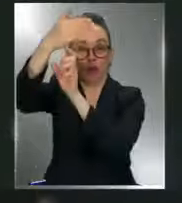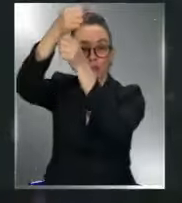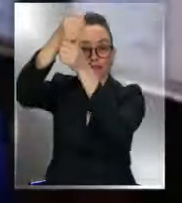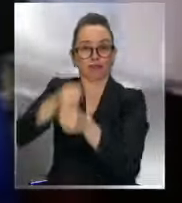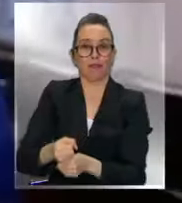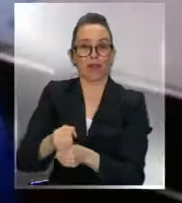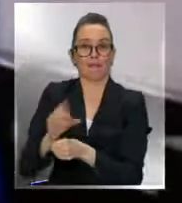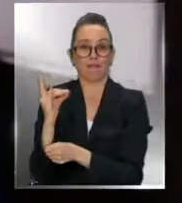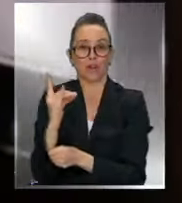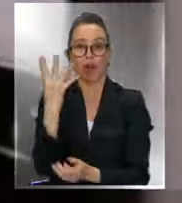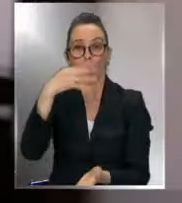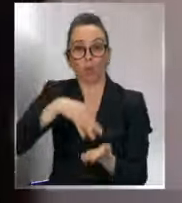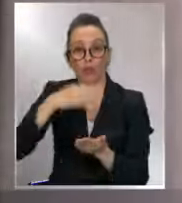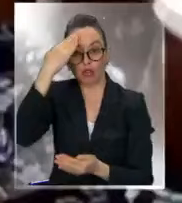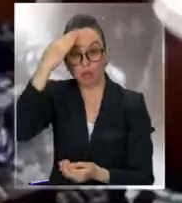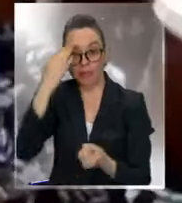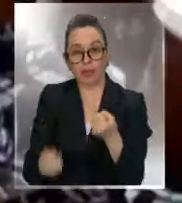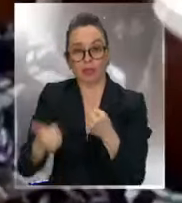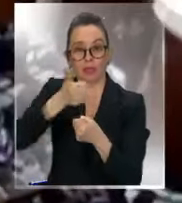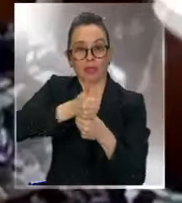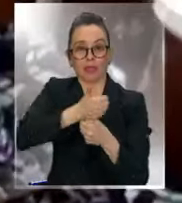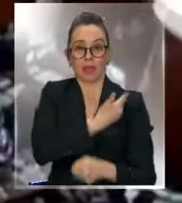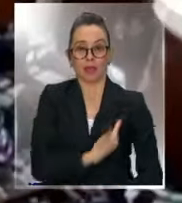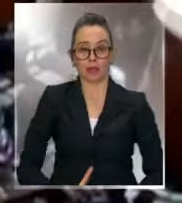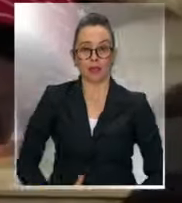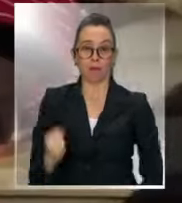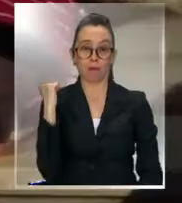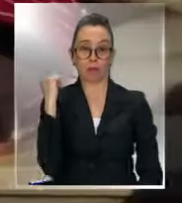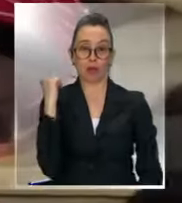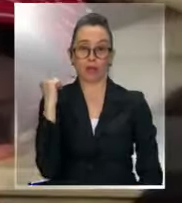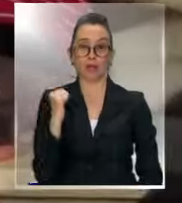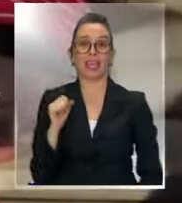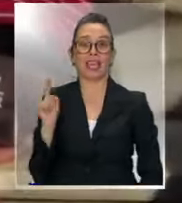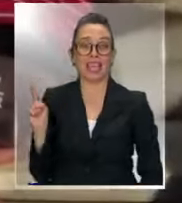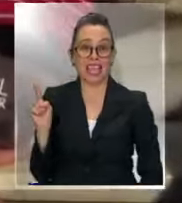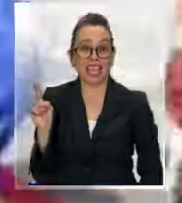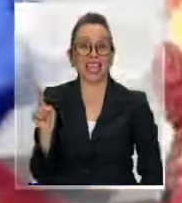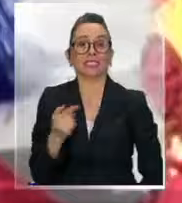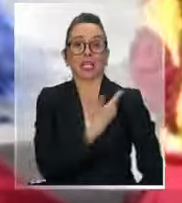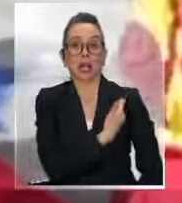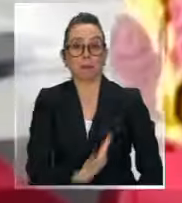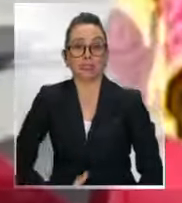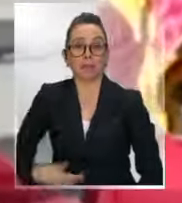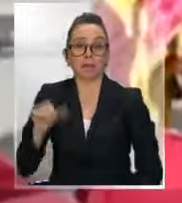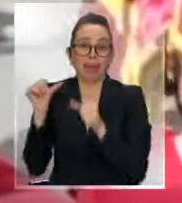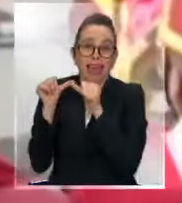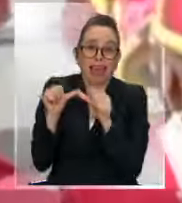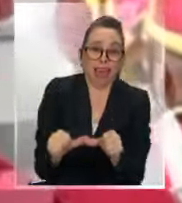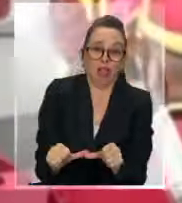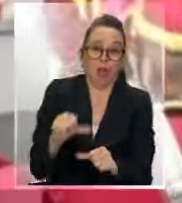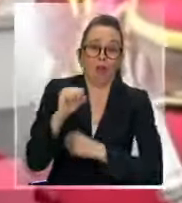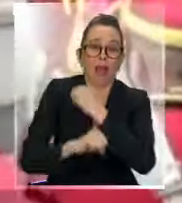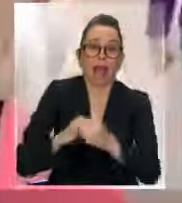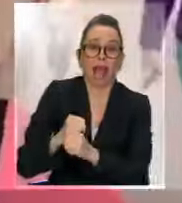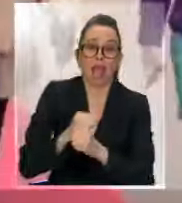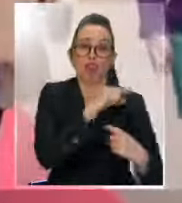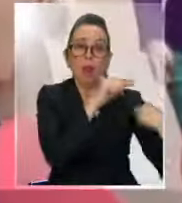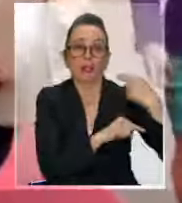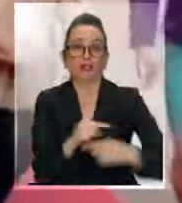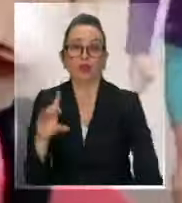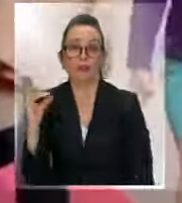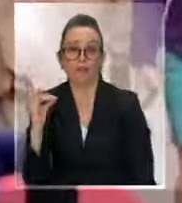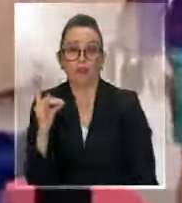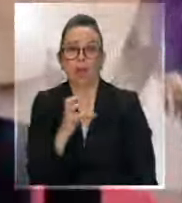Más de 4.000 días en el poder que hoy tienen al jefe de Estado más duradero de la historia boliviana en uno de sus peores